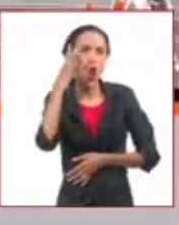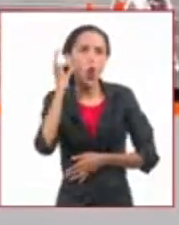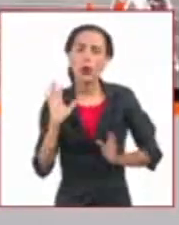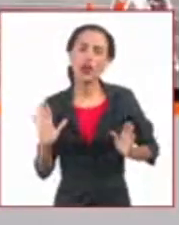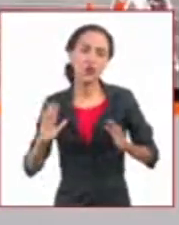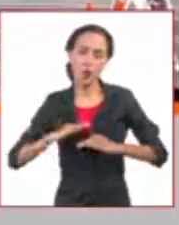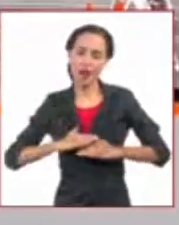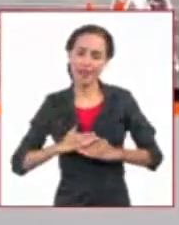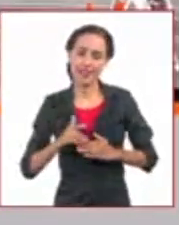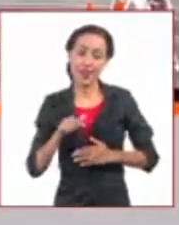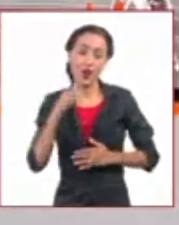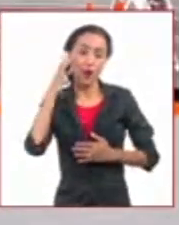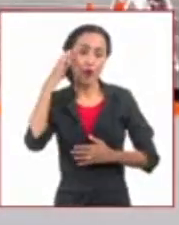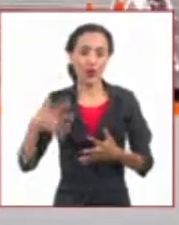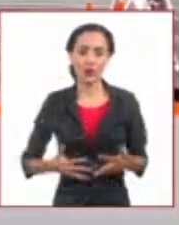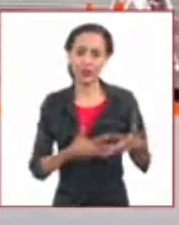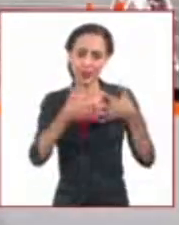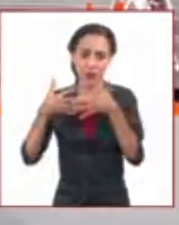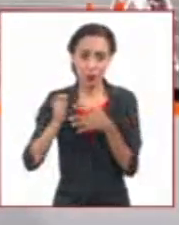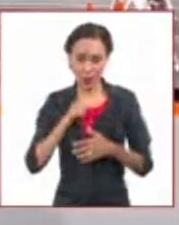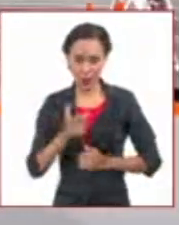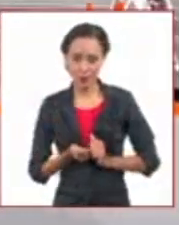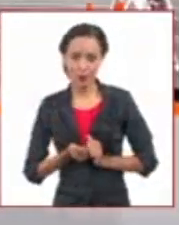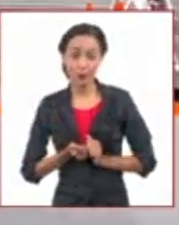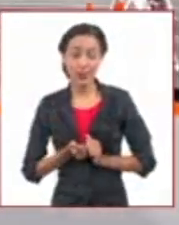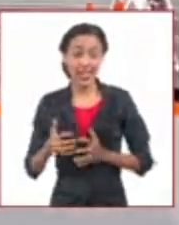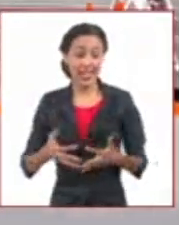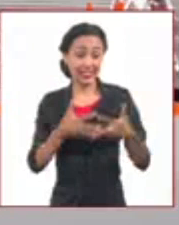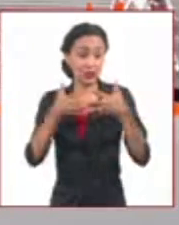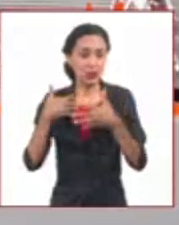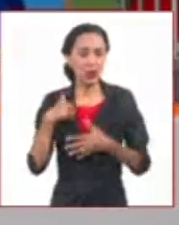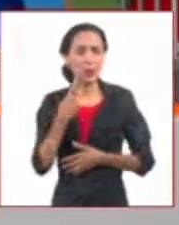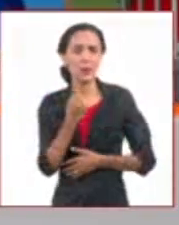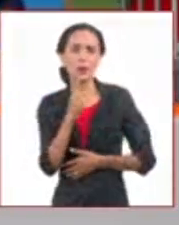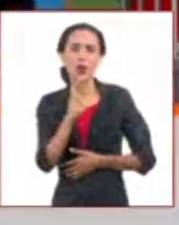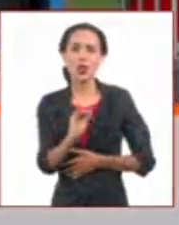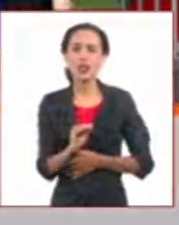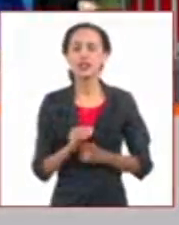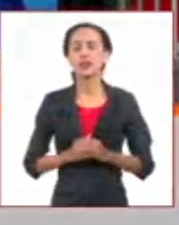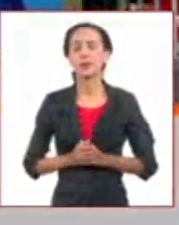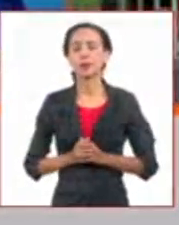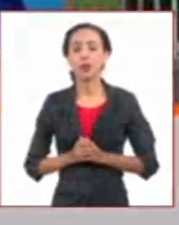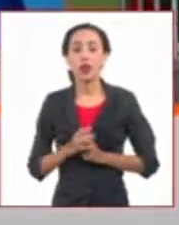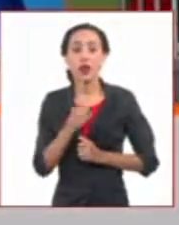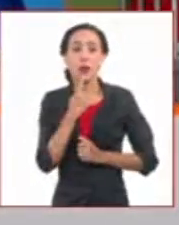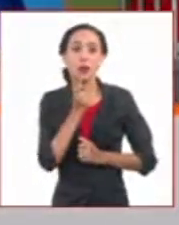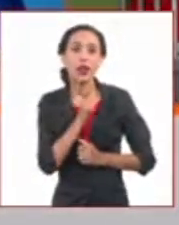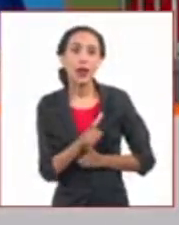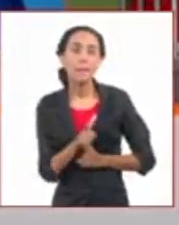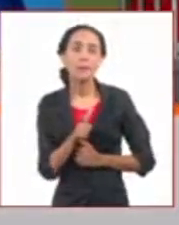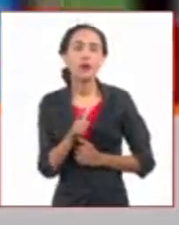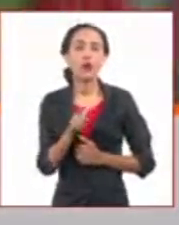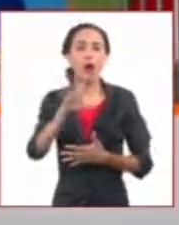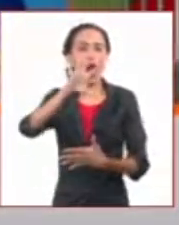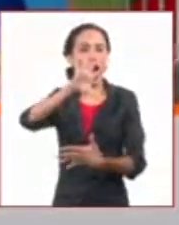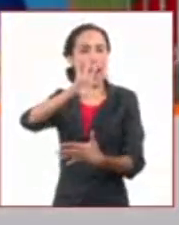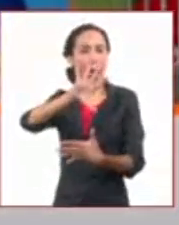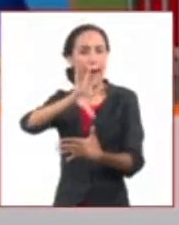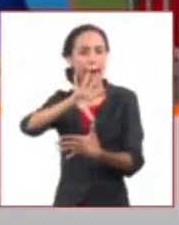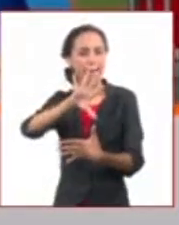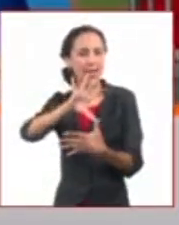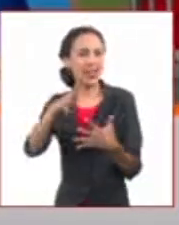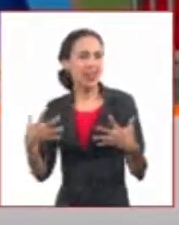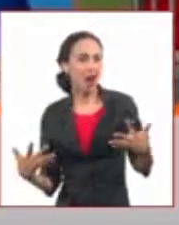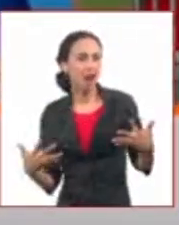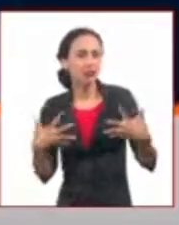que por un lado está hablando de resiliencia de una de un continente de las américas unidas de las